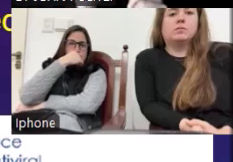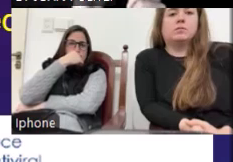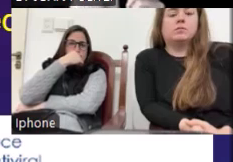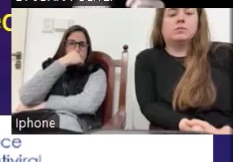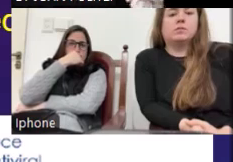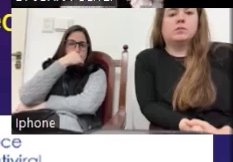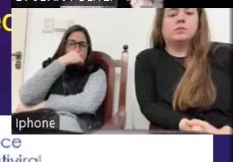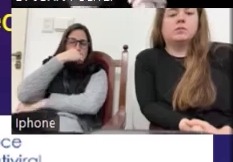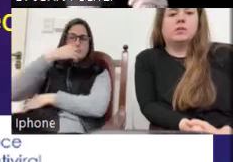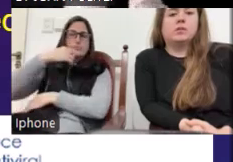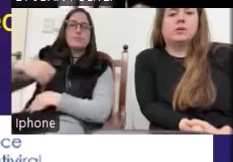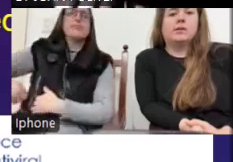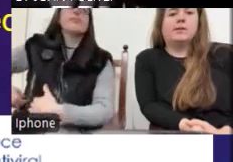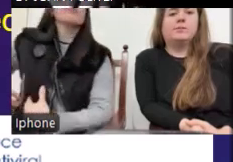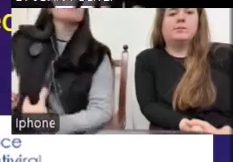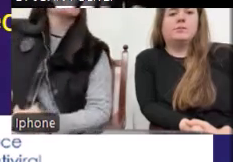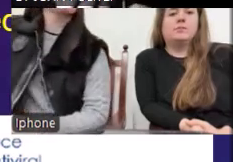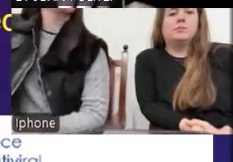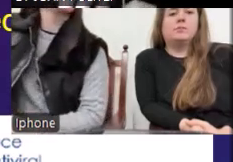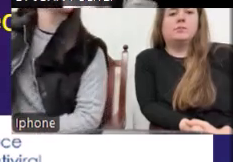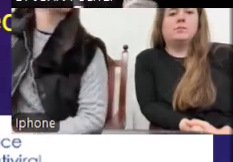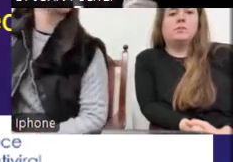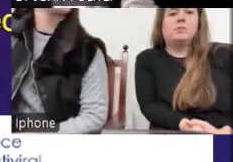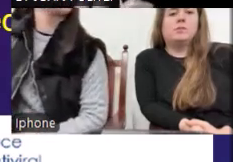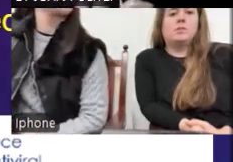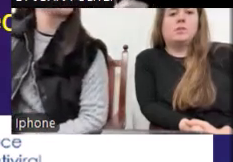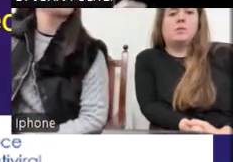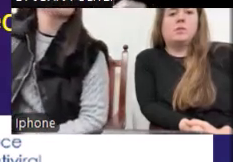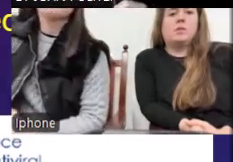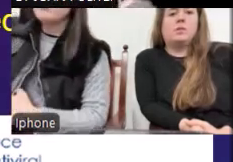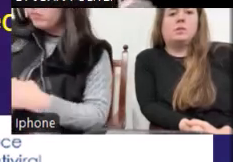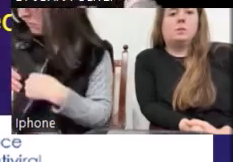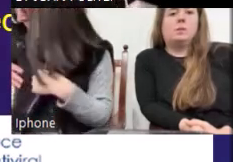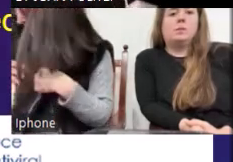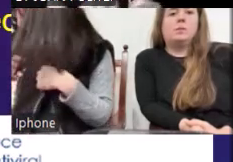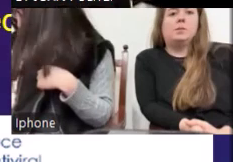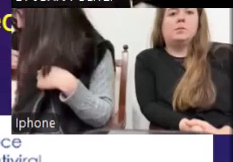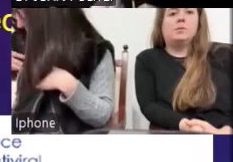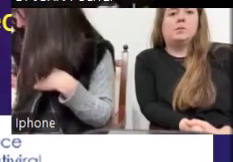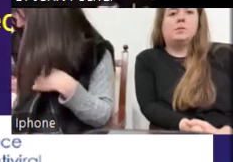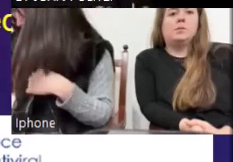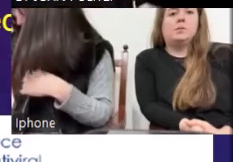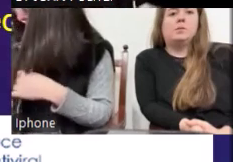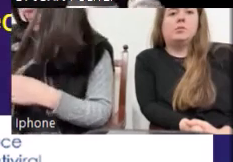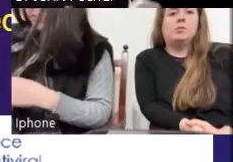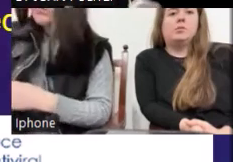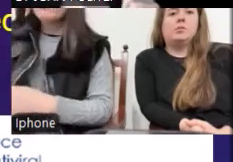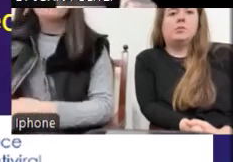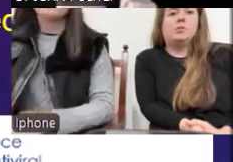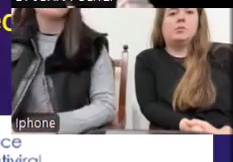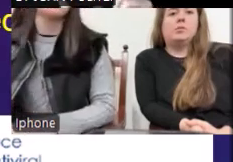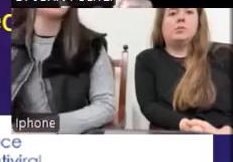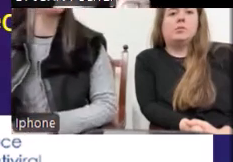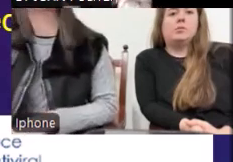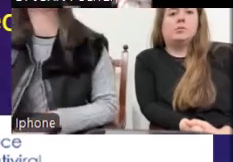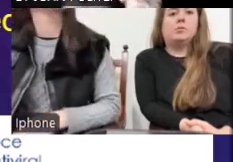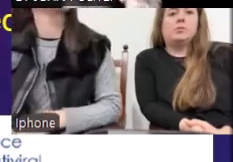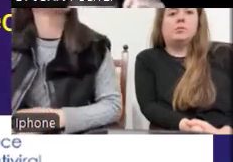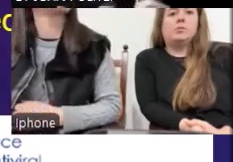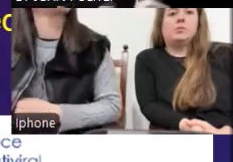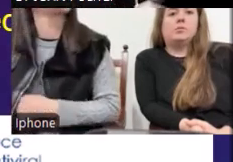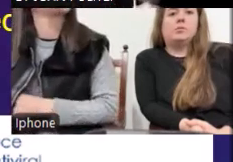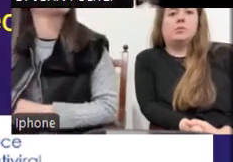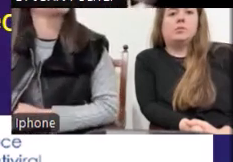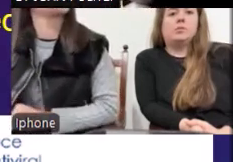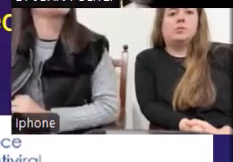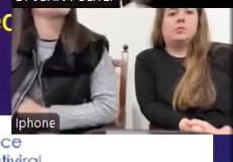es decir, ingrese a las células, pero en vez de llevar enfermedad, lleva el gen sano y las células del paciente empiezan a